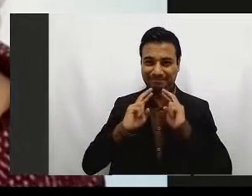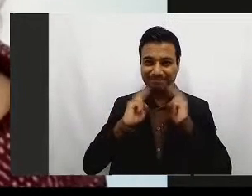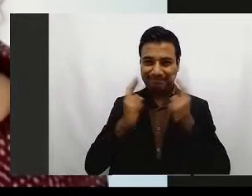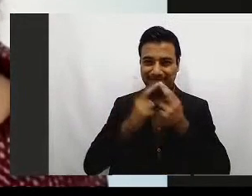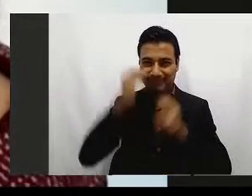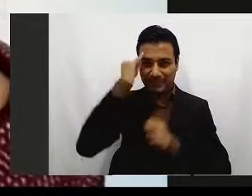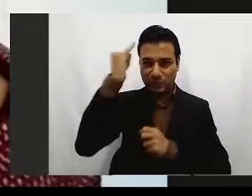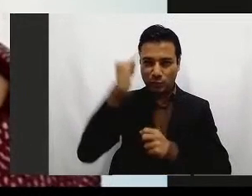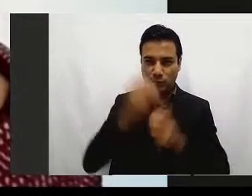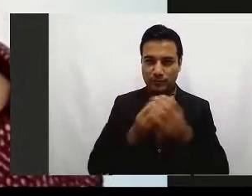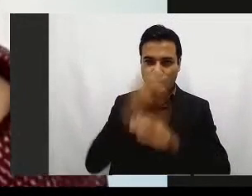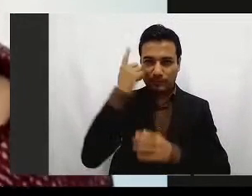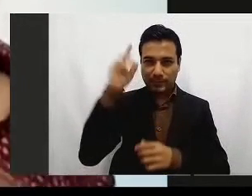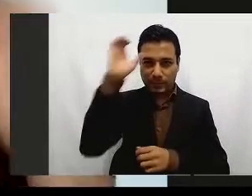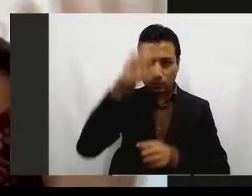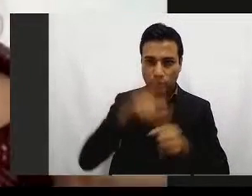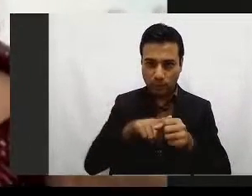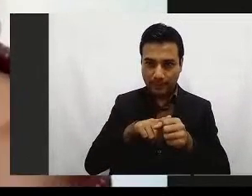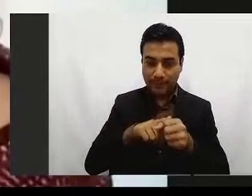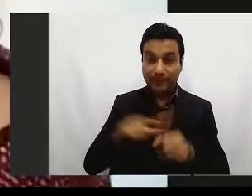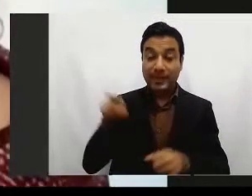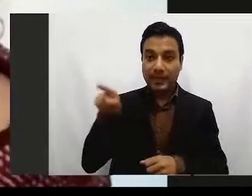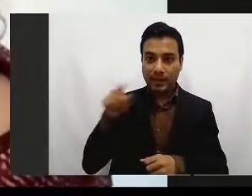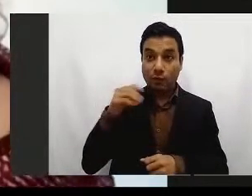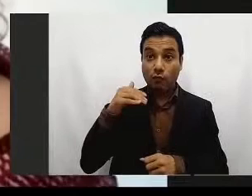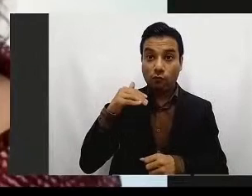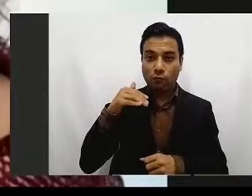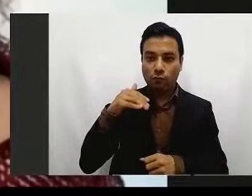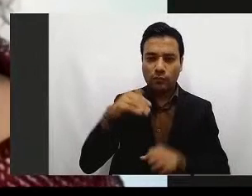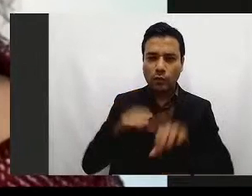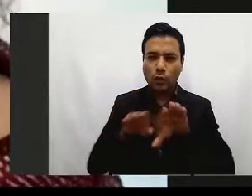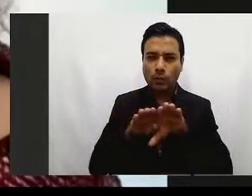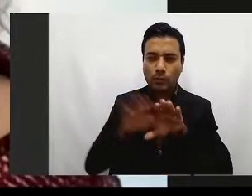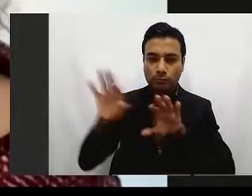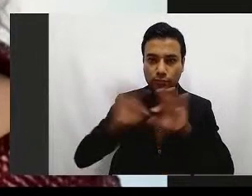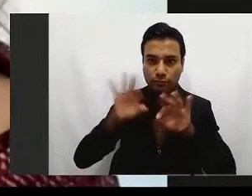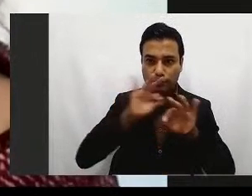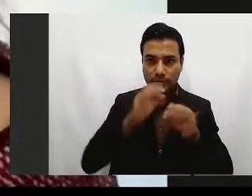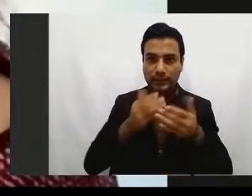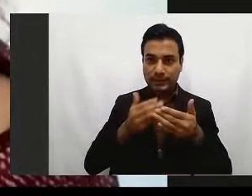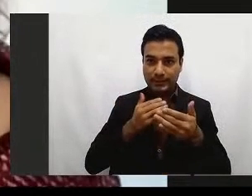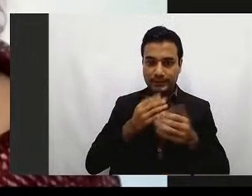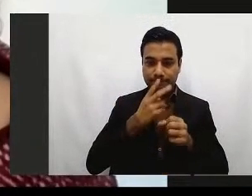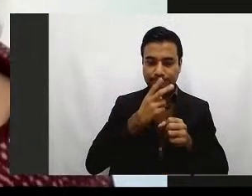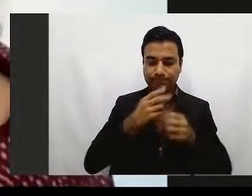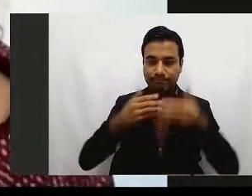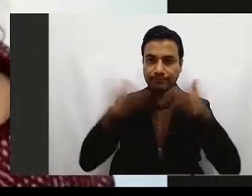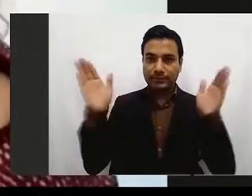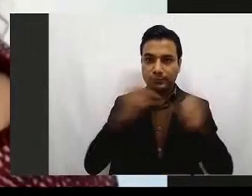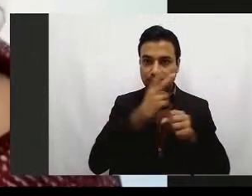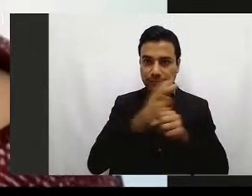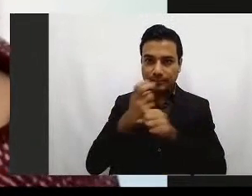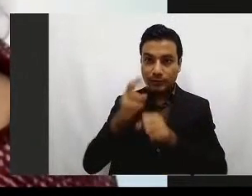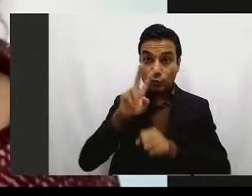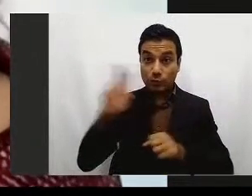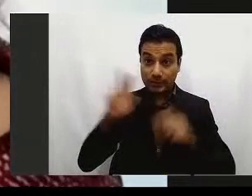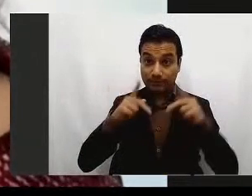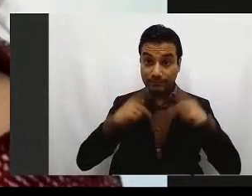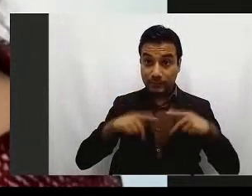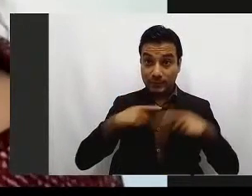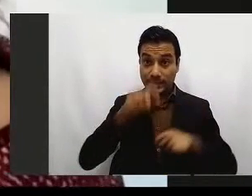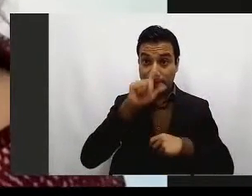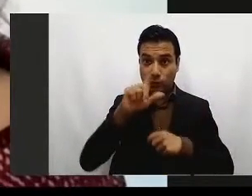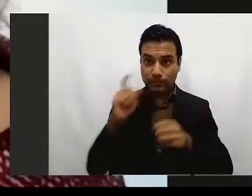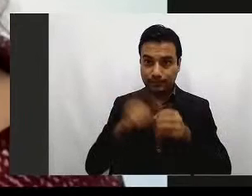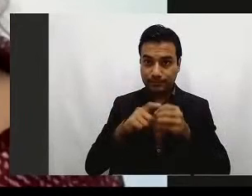para la Cultura y que fue una selección llevada a cabo mediante una convocatoria abierta en la que participaron más de 200 jaliscienses. Bienvenida,